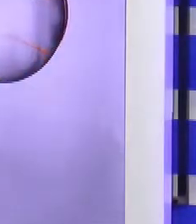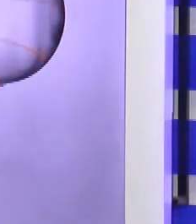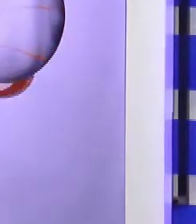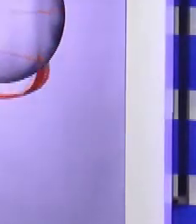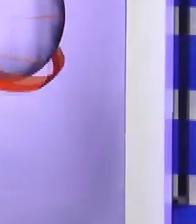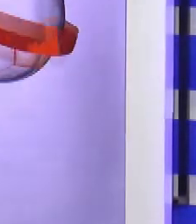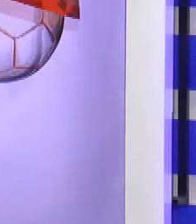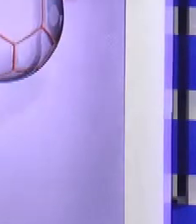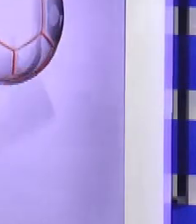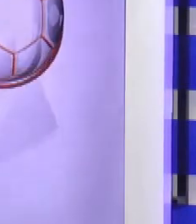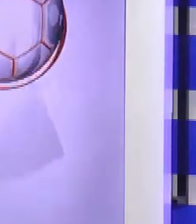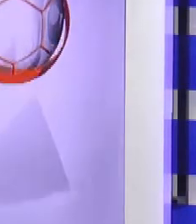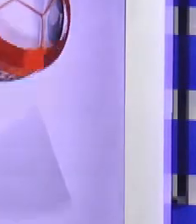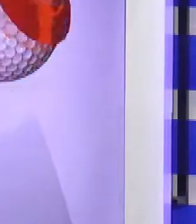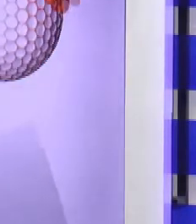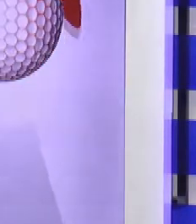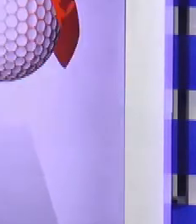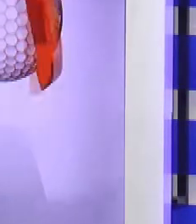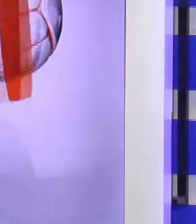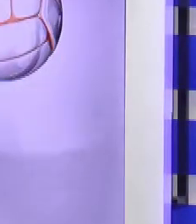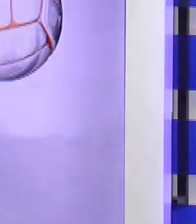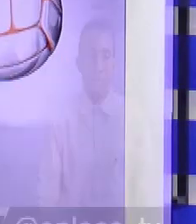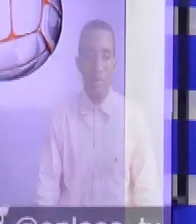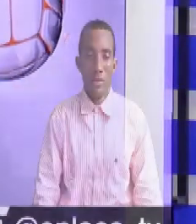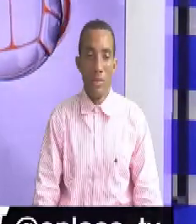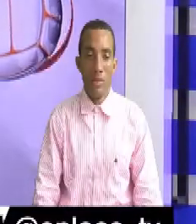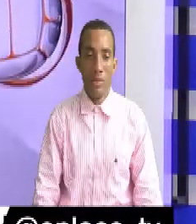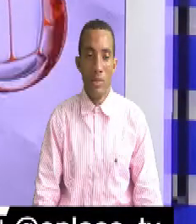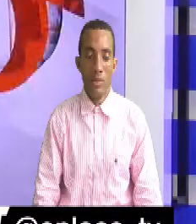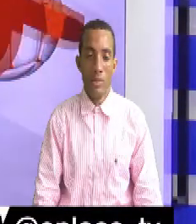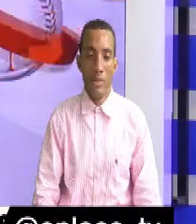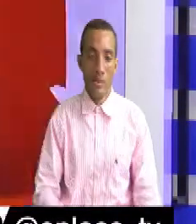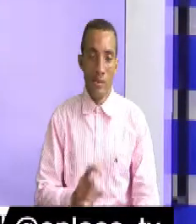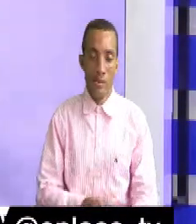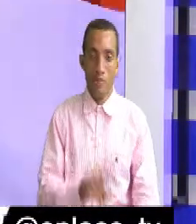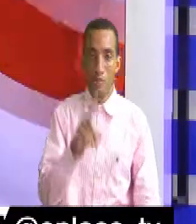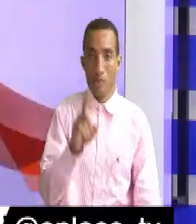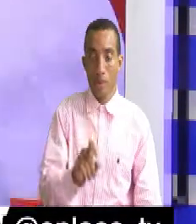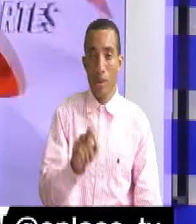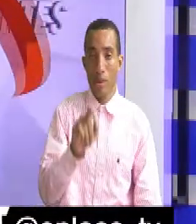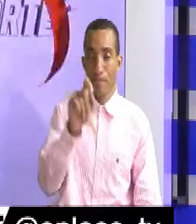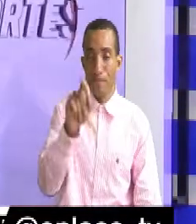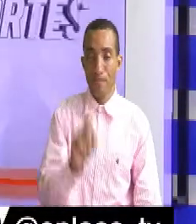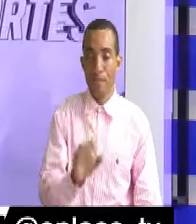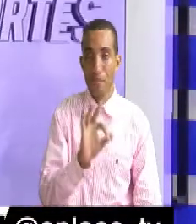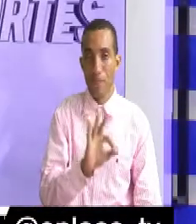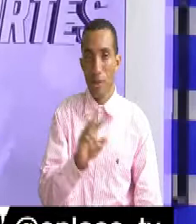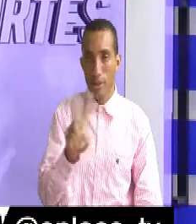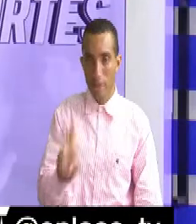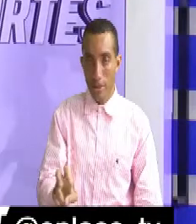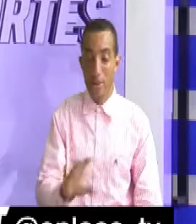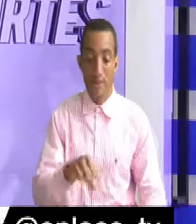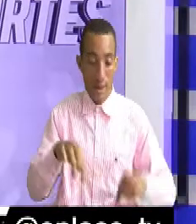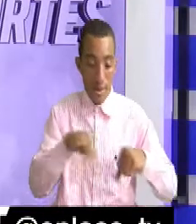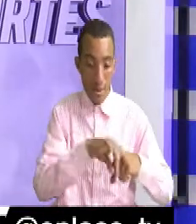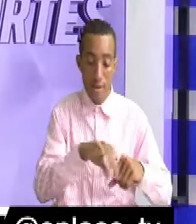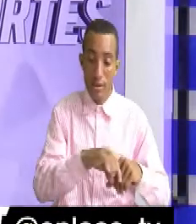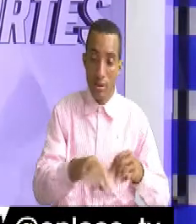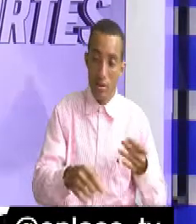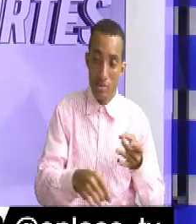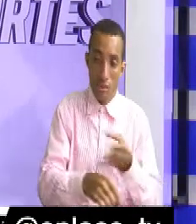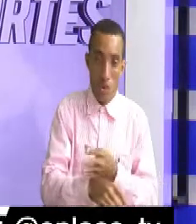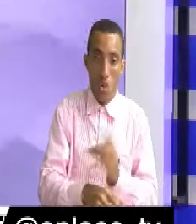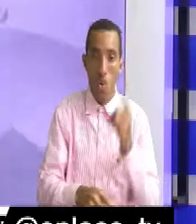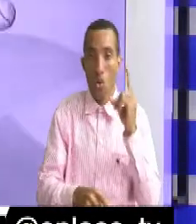De la tarde, 37 minutos, y continuamos con información deportiva. Alianza Petrolera ganó 1-0 ante Patriotas Fútbol Club.